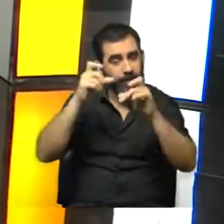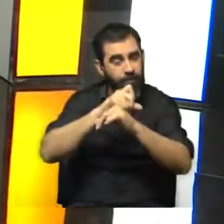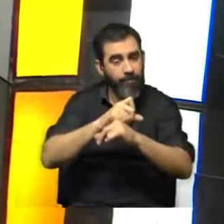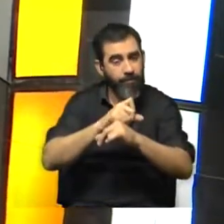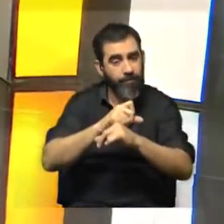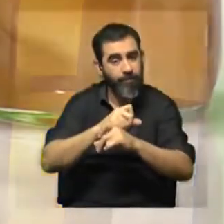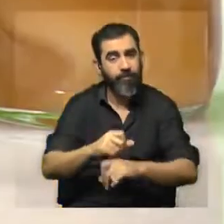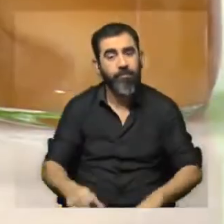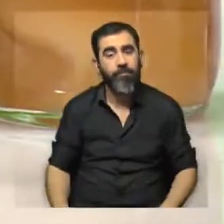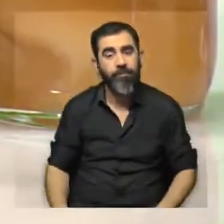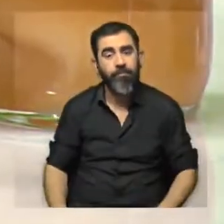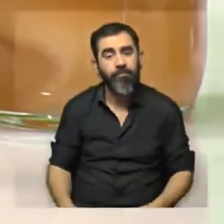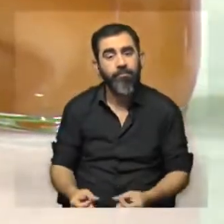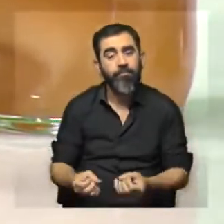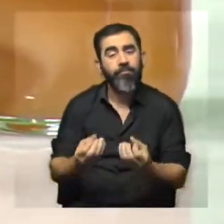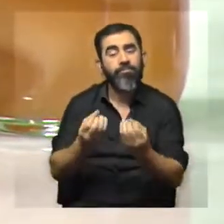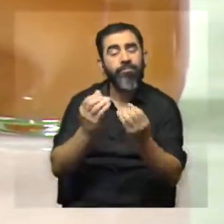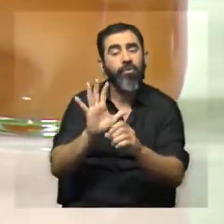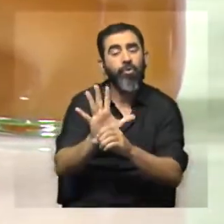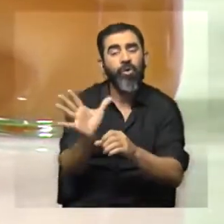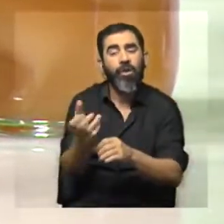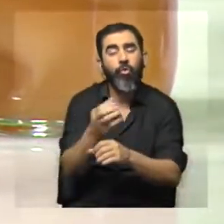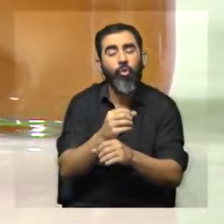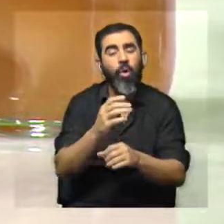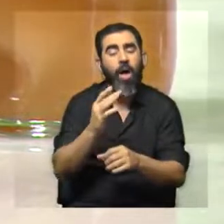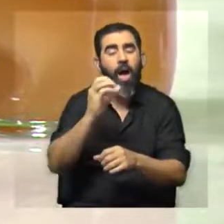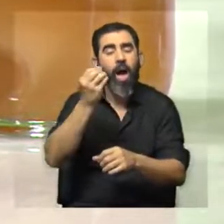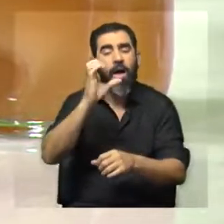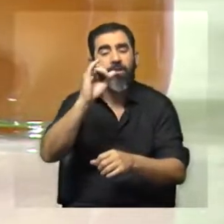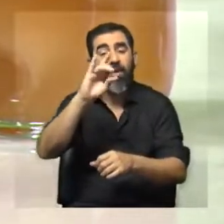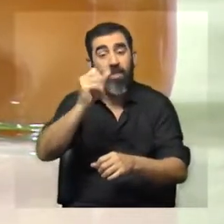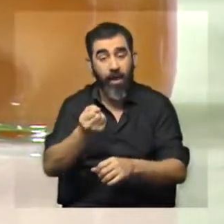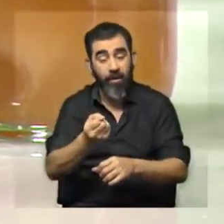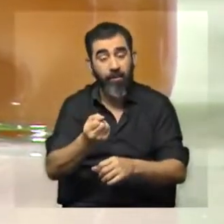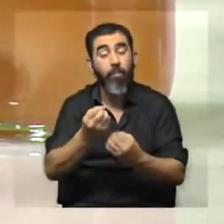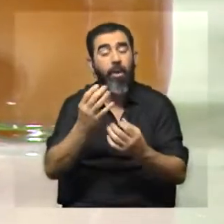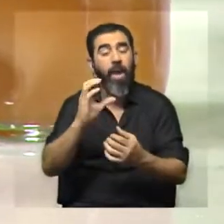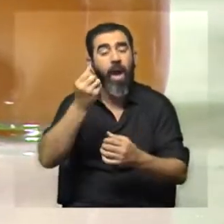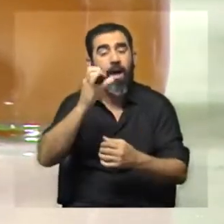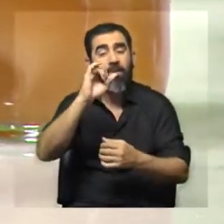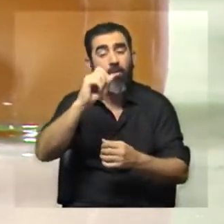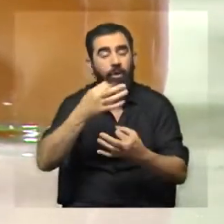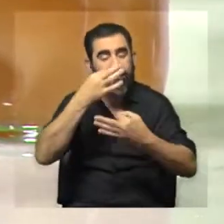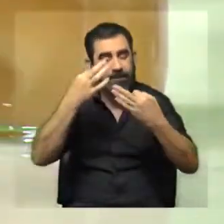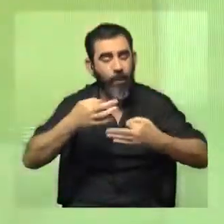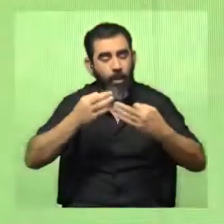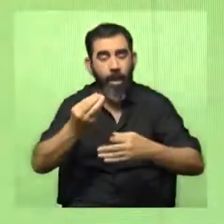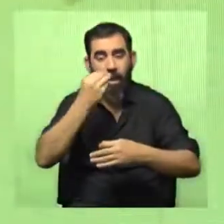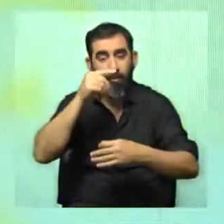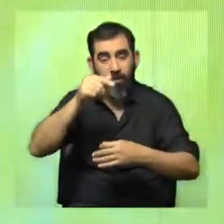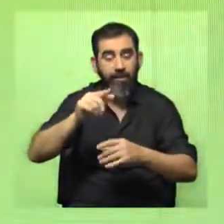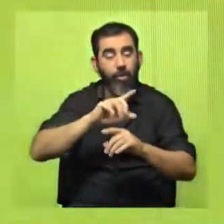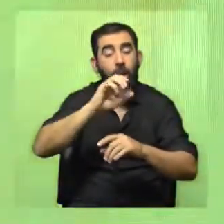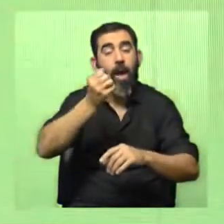porque es una fermentación alcalina. Casi todas las fermentaciones son ácidas, porque la acidez es lo que produce la seguridad alimentaria. Y este justo